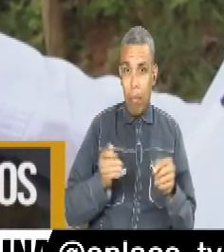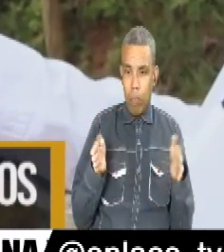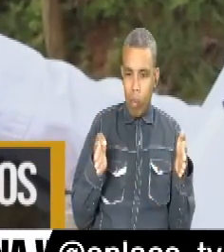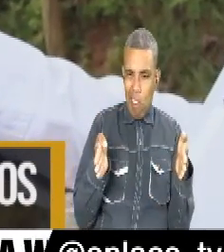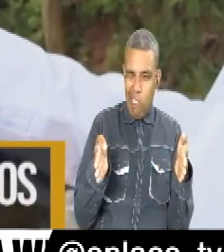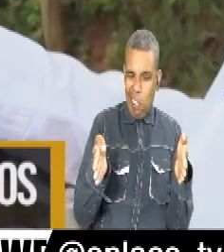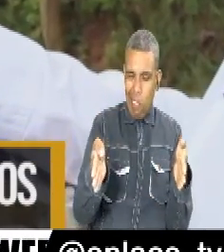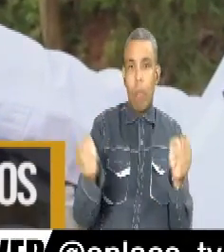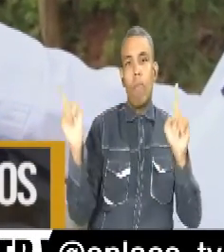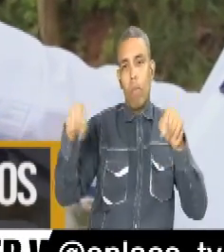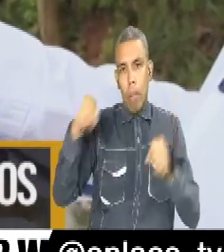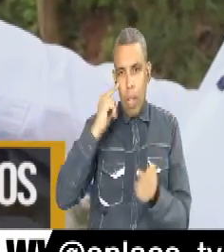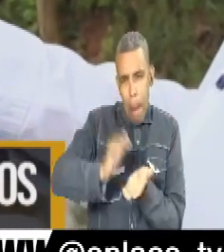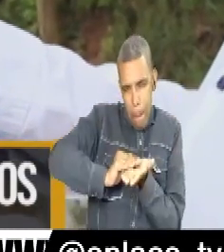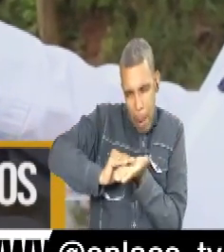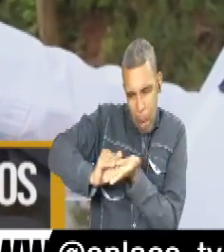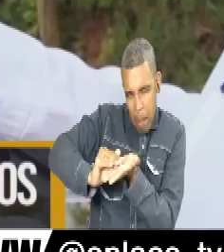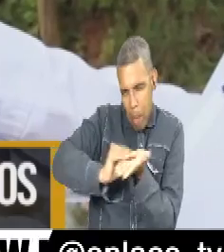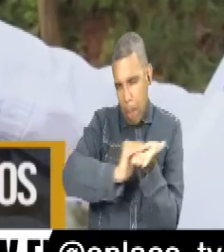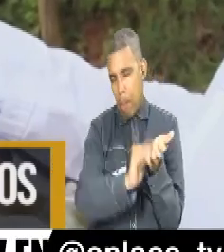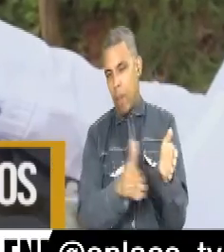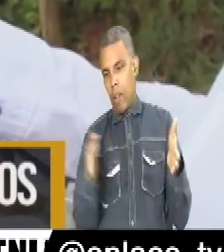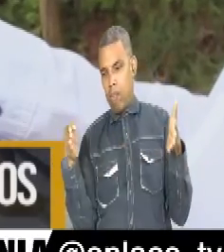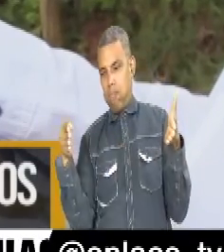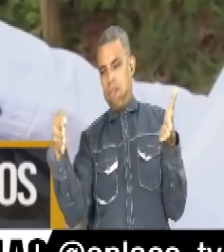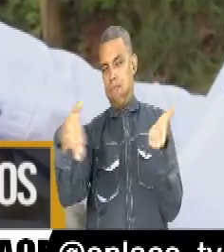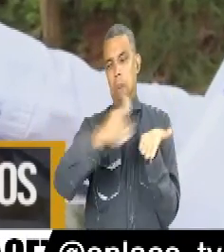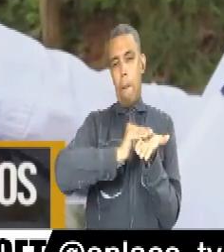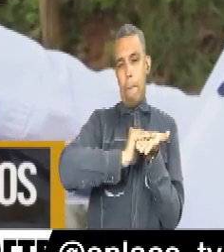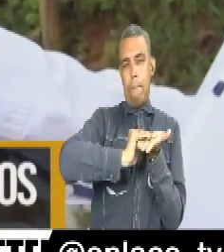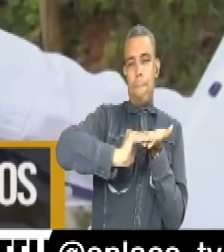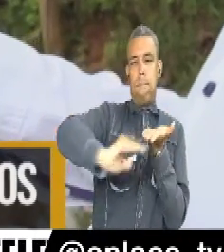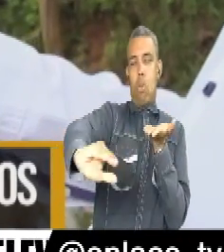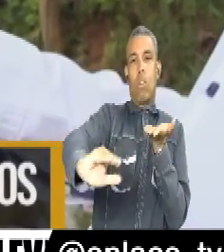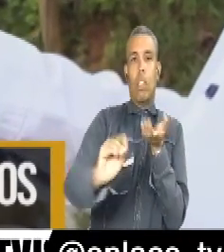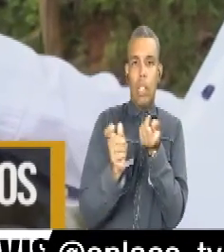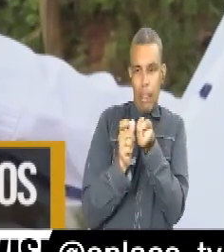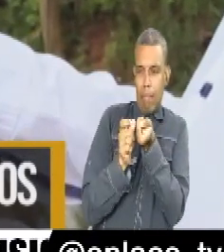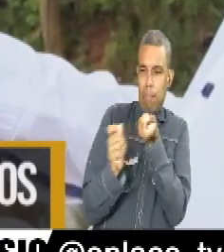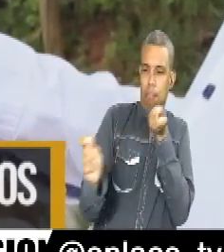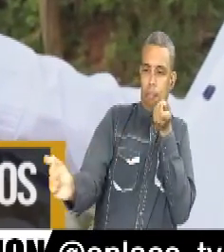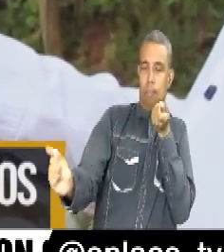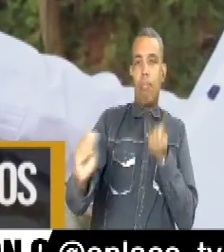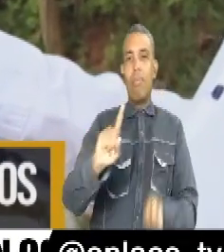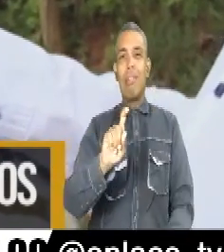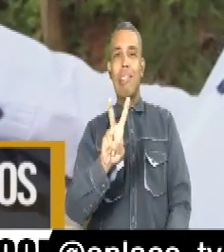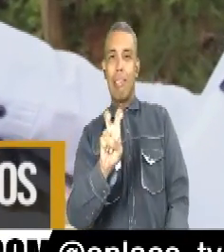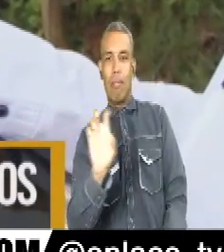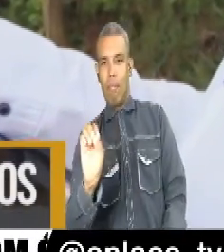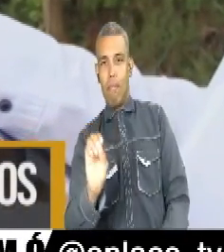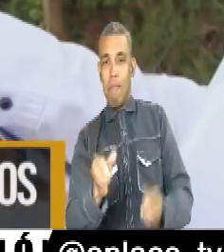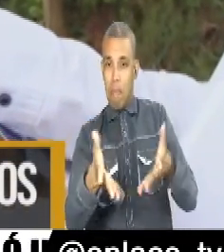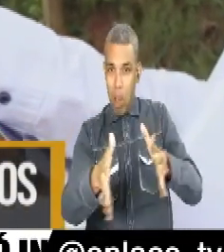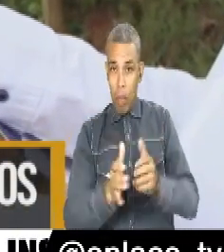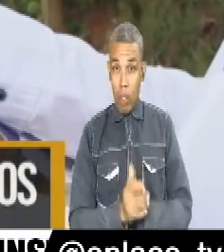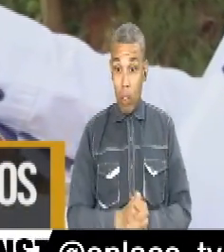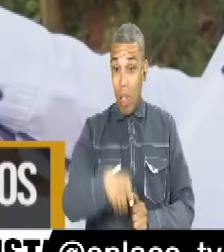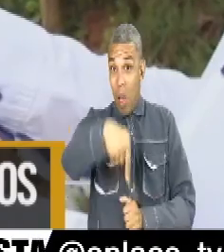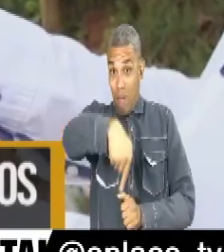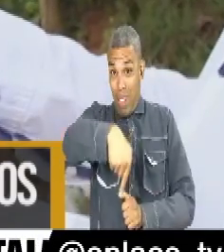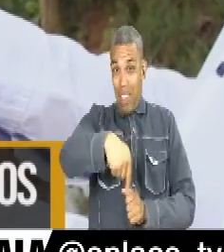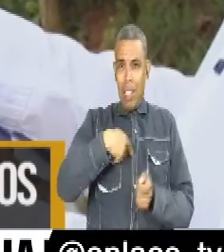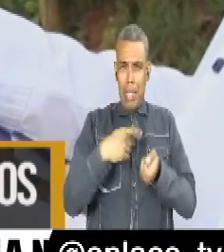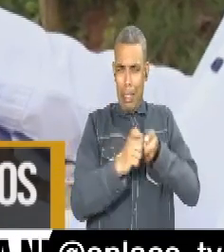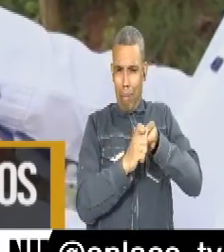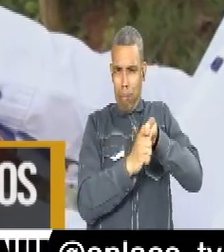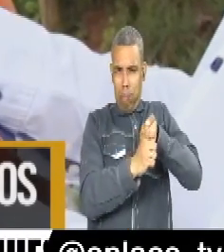de autopavimentación. Estamos hablando de allá de más o menos 70 metros lineales, de aquí estamos hablando aproximadamente 200 metros lineales